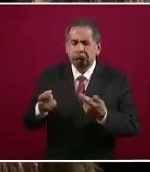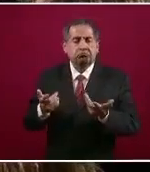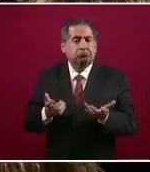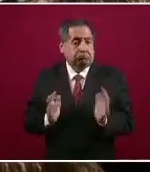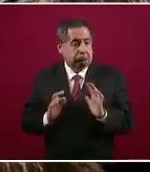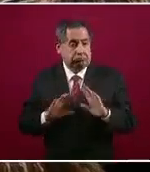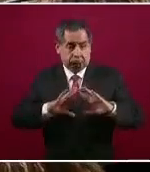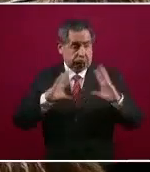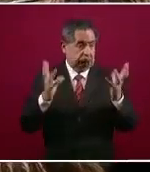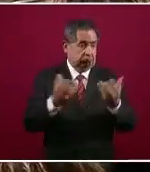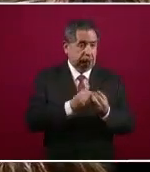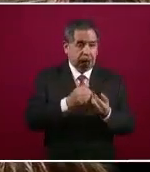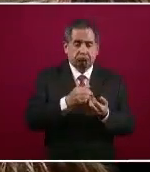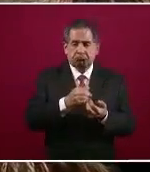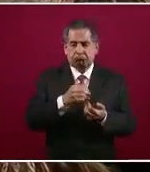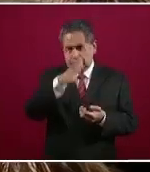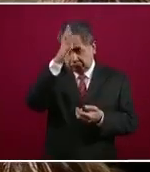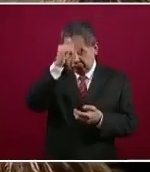conjunto?